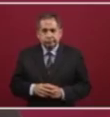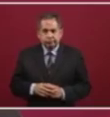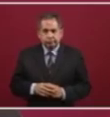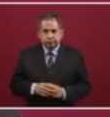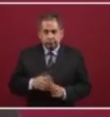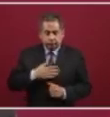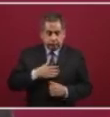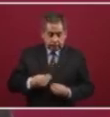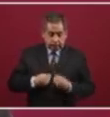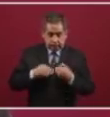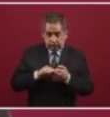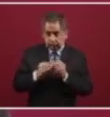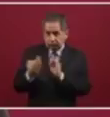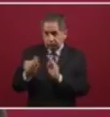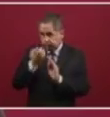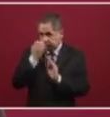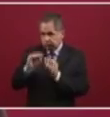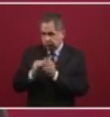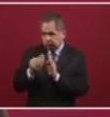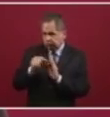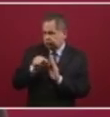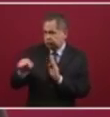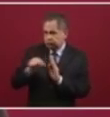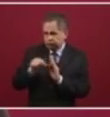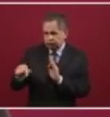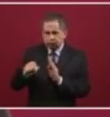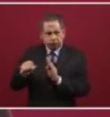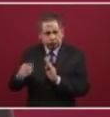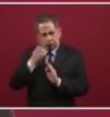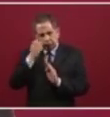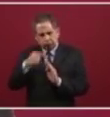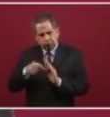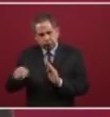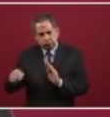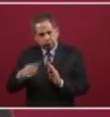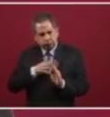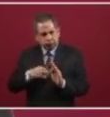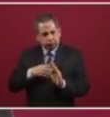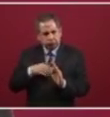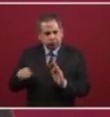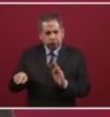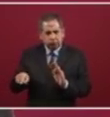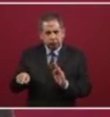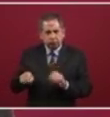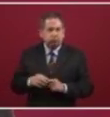donde vivimos ahora está cerca la escuela donde él va, y